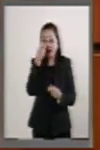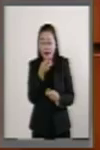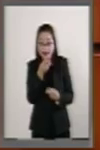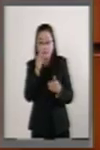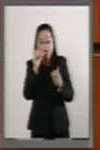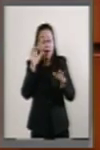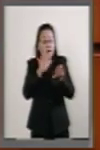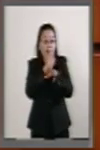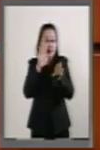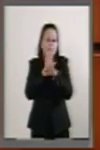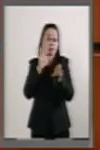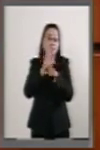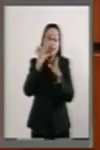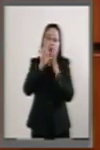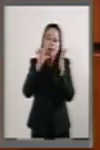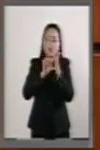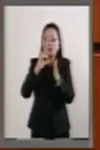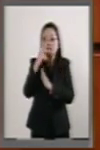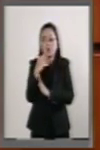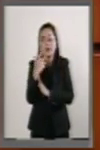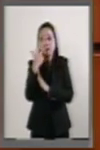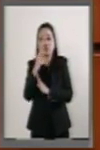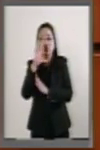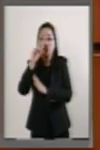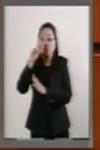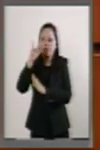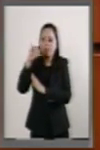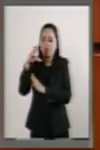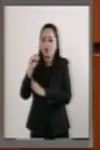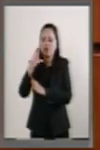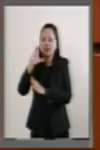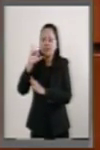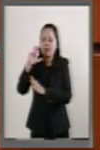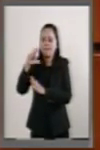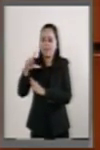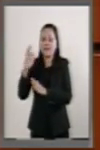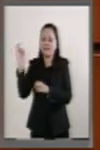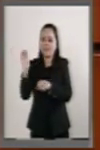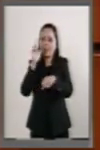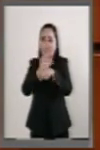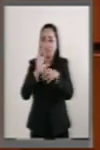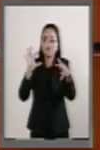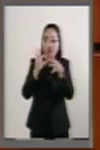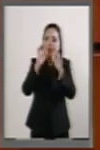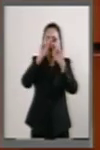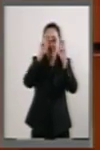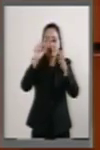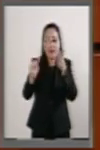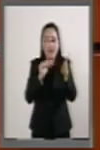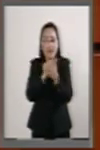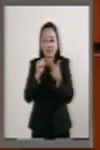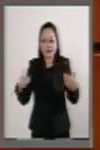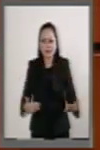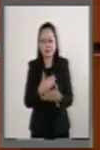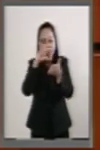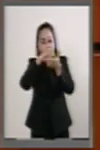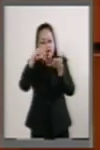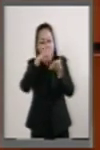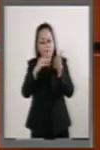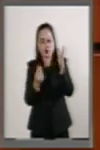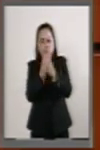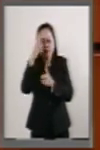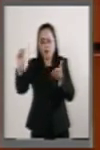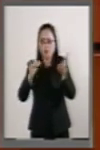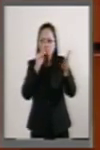al artículo 58 del Código Civil Federal, el que tiene que ver con el acta de nacimiento, y es un párrafo nuevo, completo, que